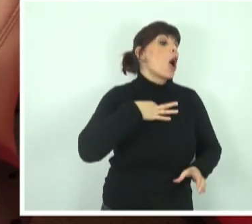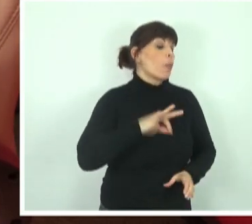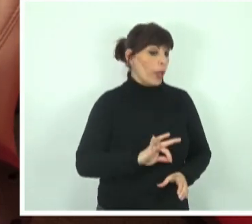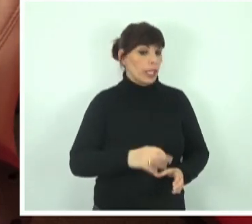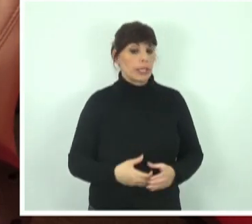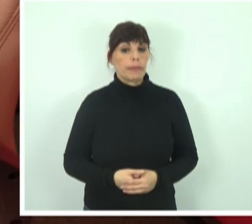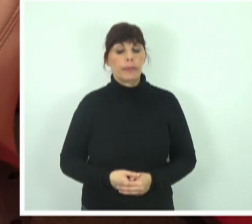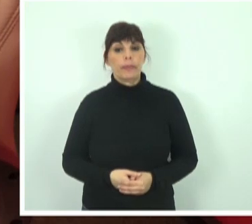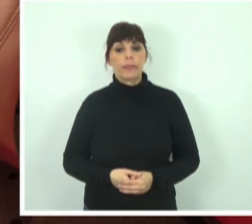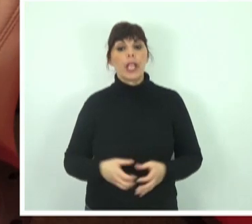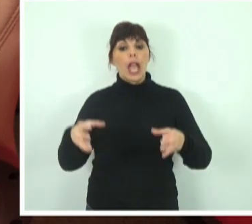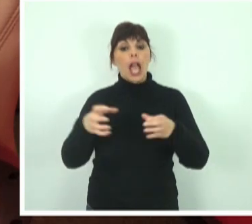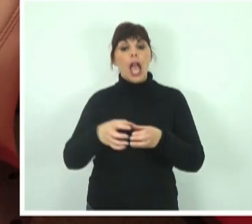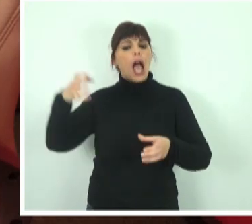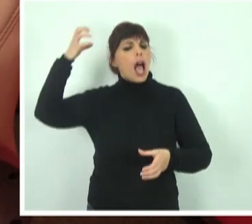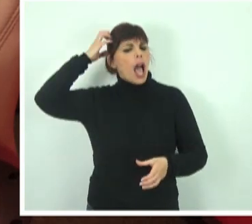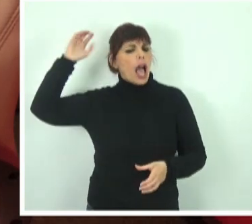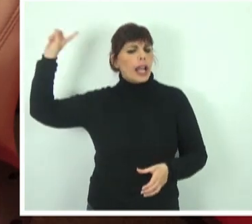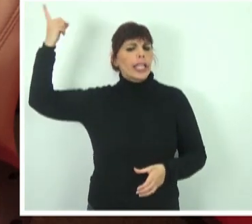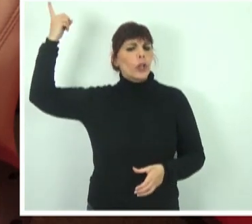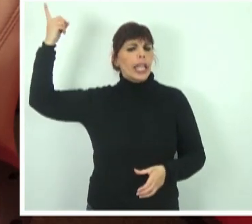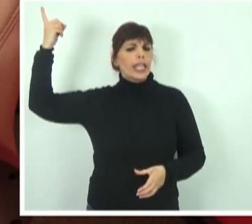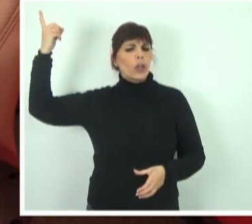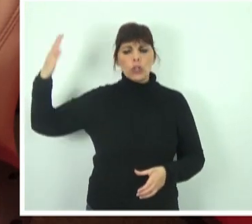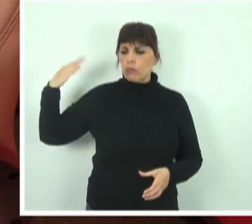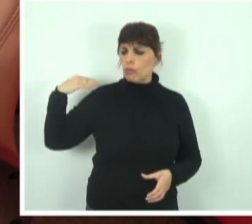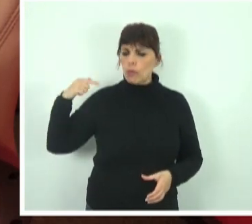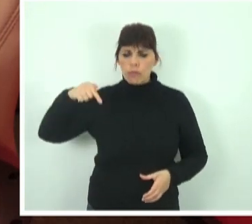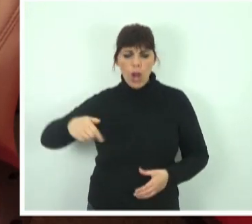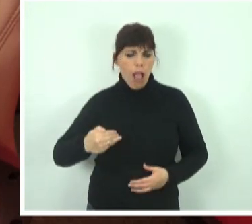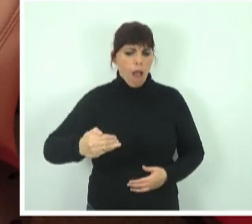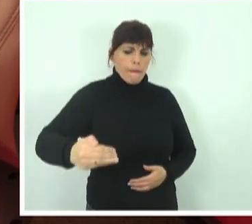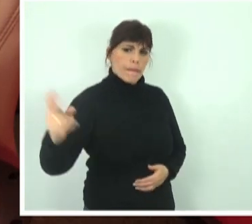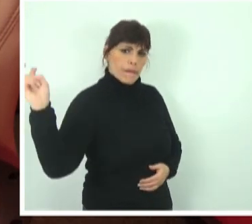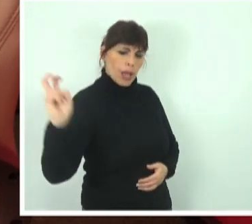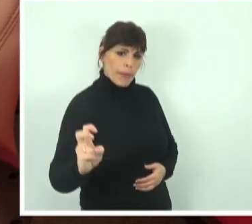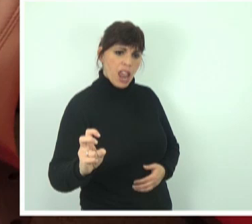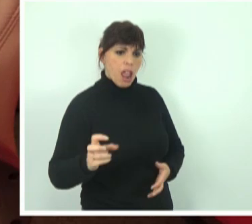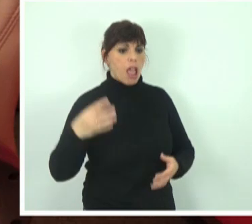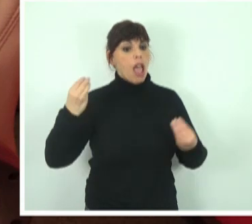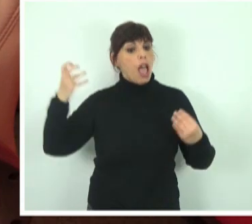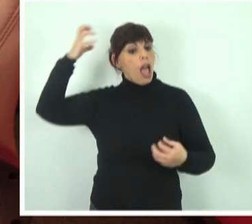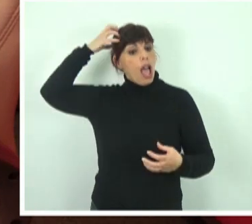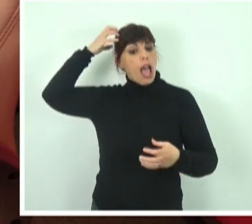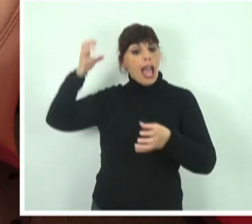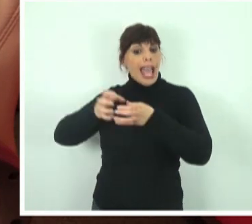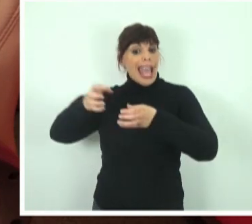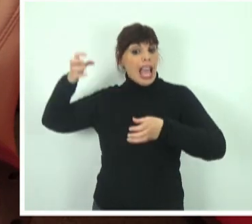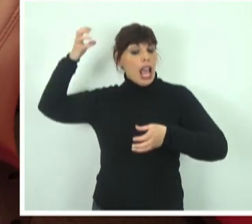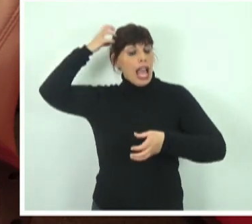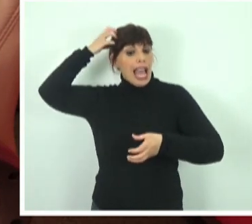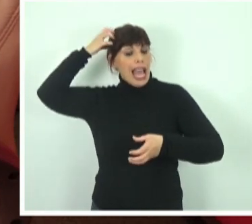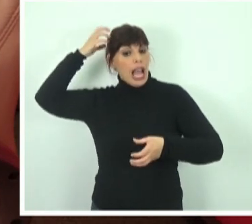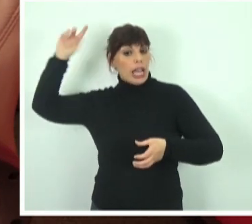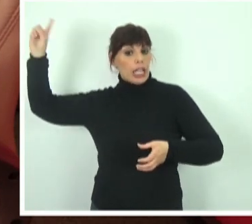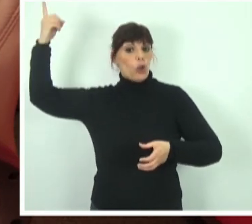El reino preexistente, presente y venidero. El reino eterno. La iglesia es